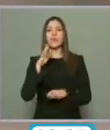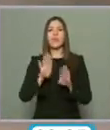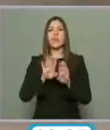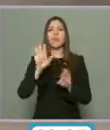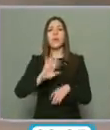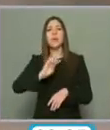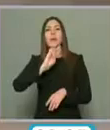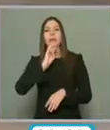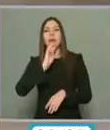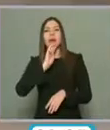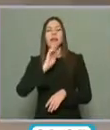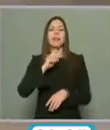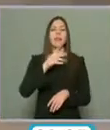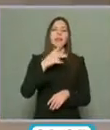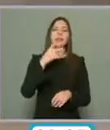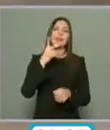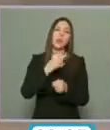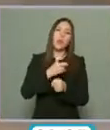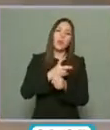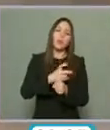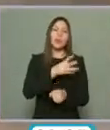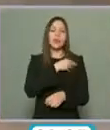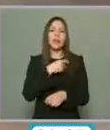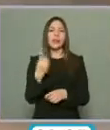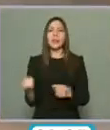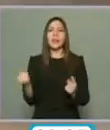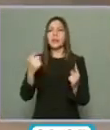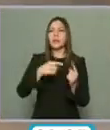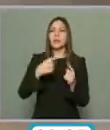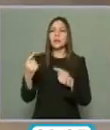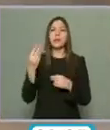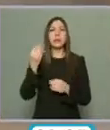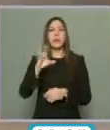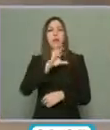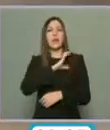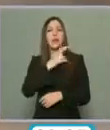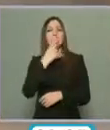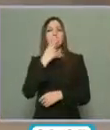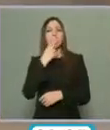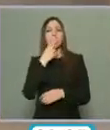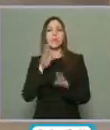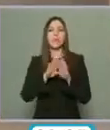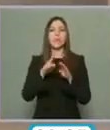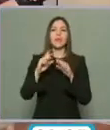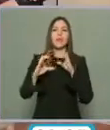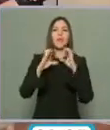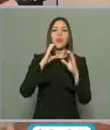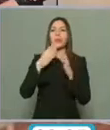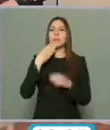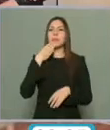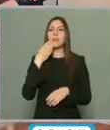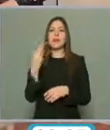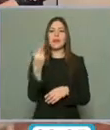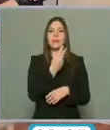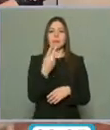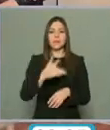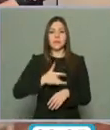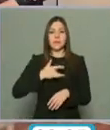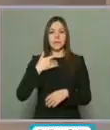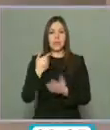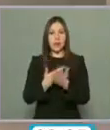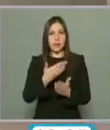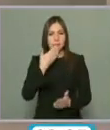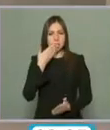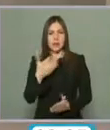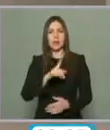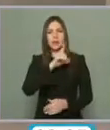cuentos, sino de mucho amor, en una relación basada en mucho cariño, mucha complicidad. Pues la historia sigue, porque